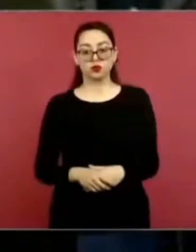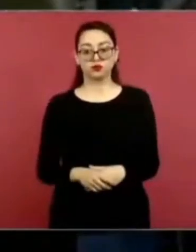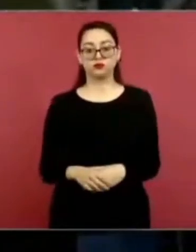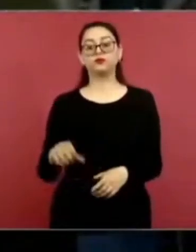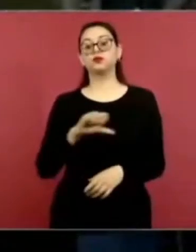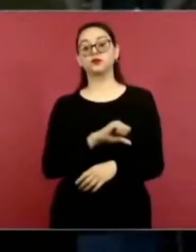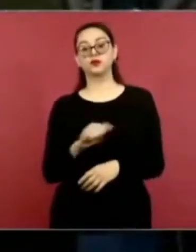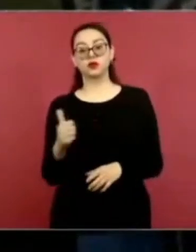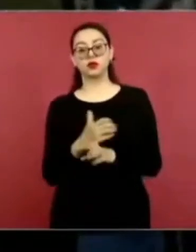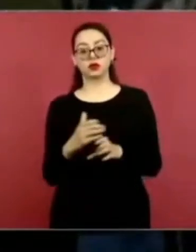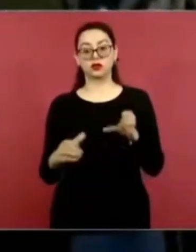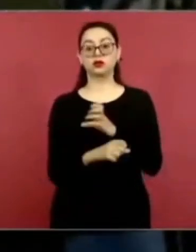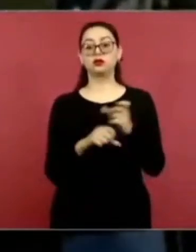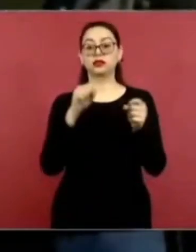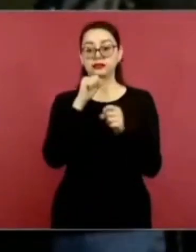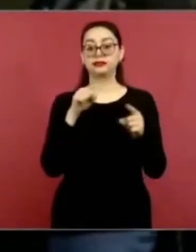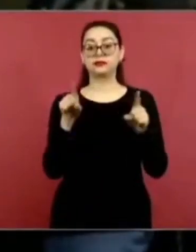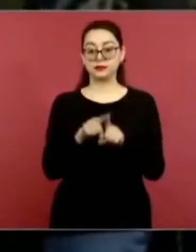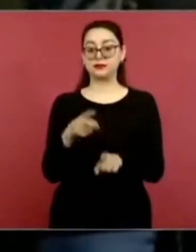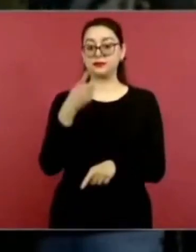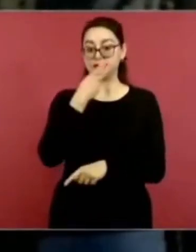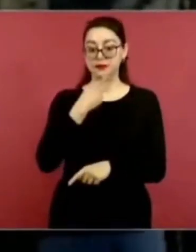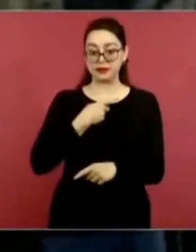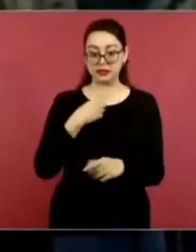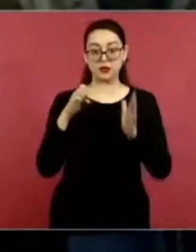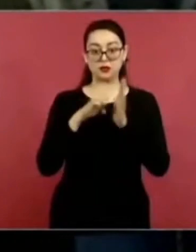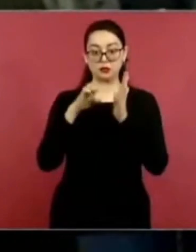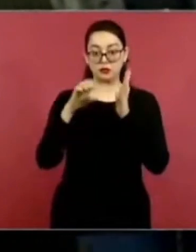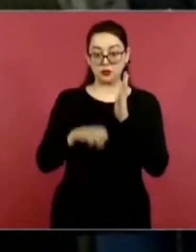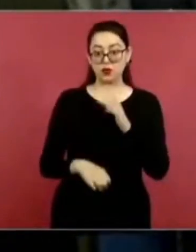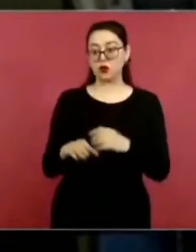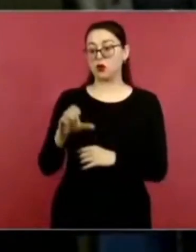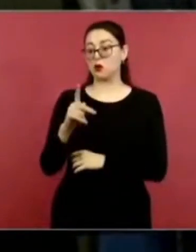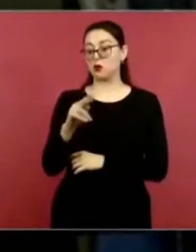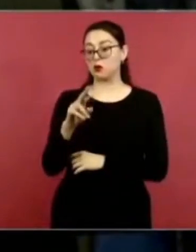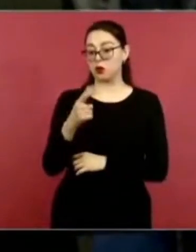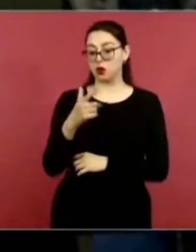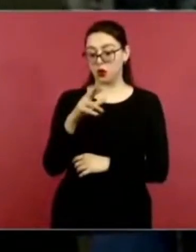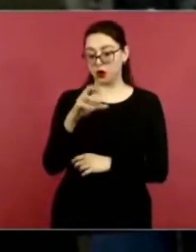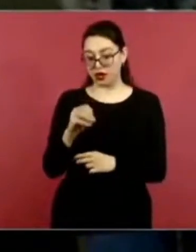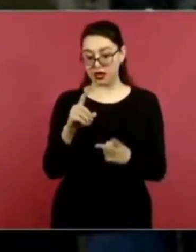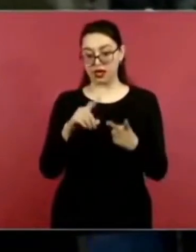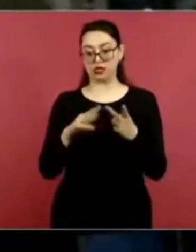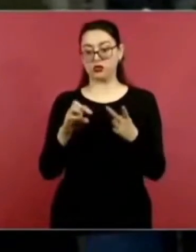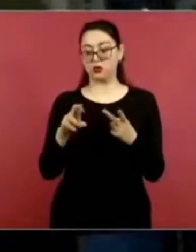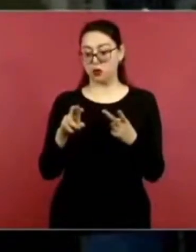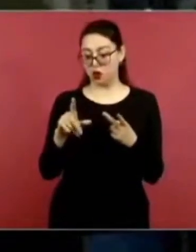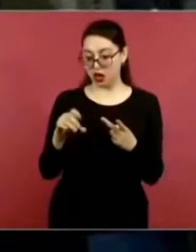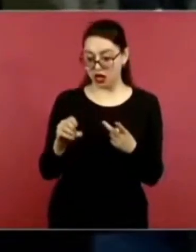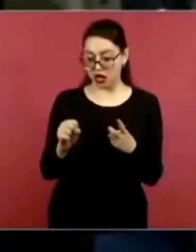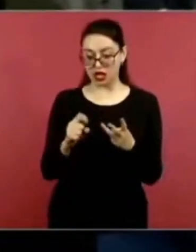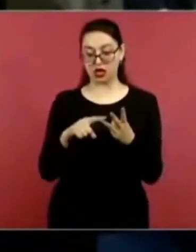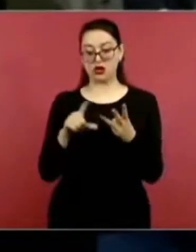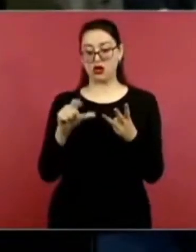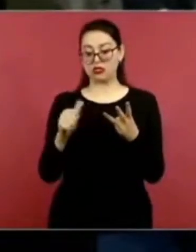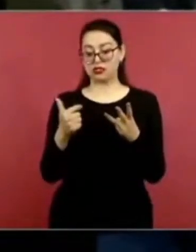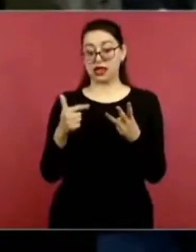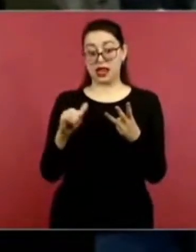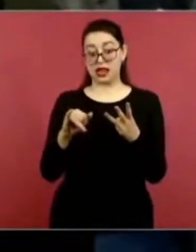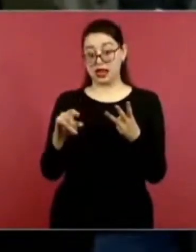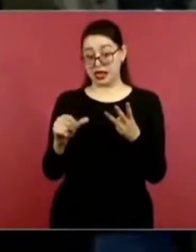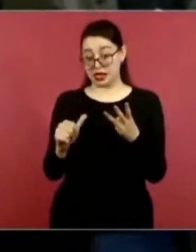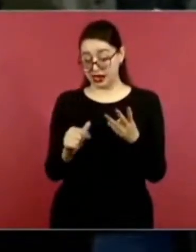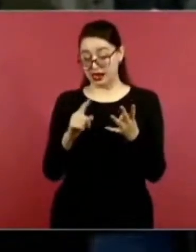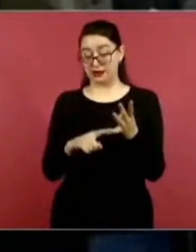Otra cosa que nos habían dicho es, por ejemplo, que en colonias como Progreso, Alta Progreso, Morelos, Vista Alegre, La Laja, 6 de Enero, Bocamar, 20